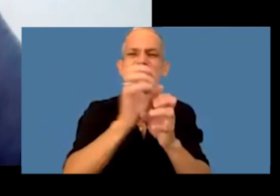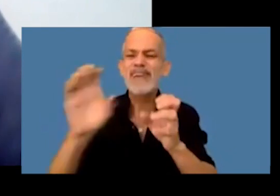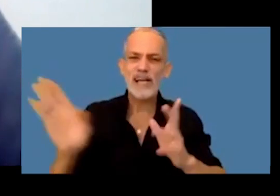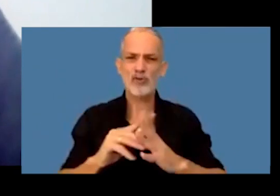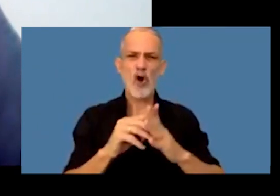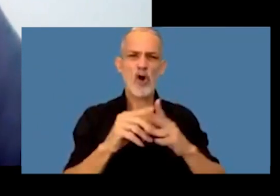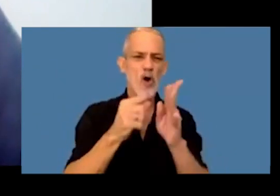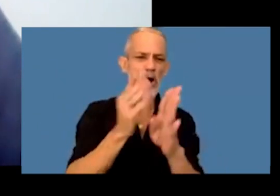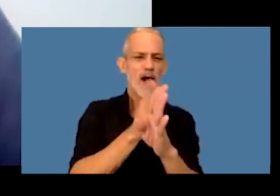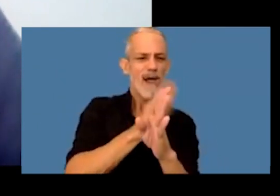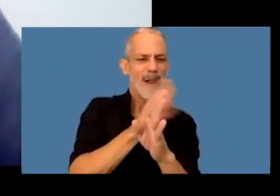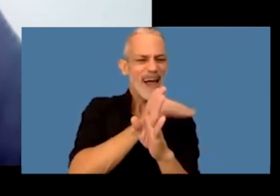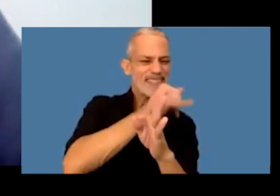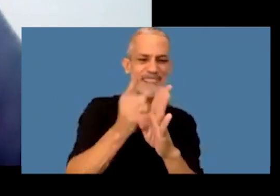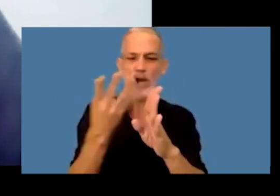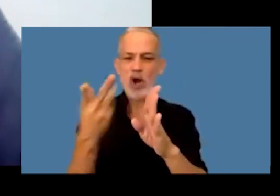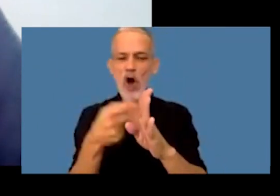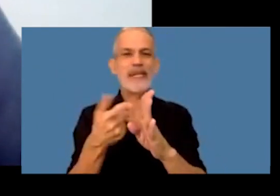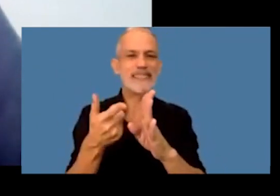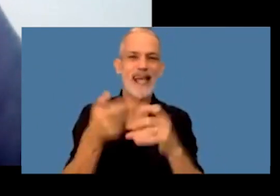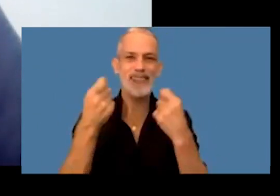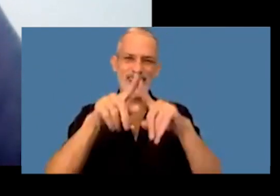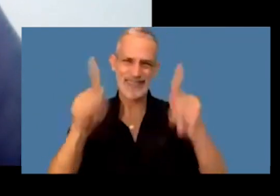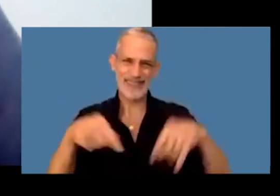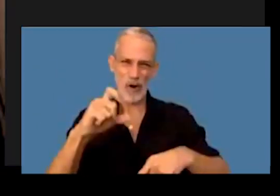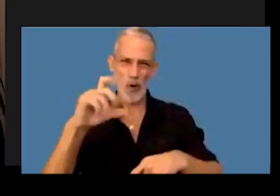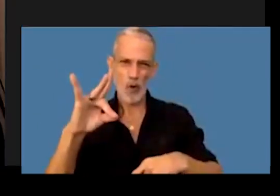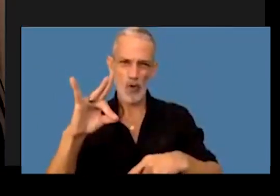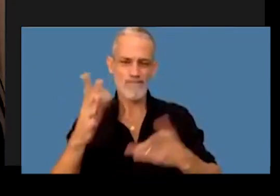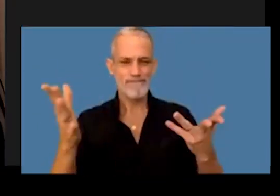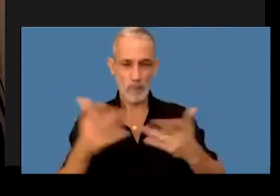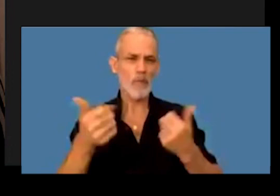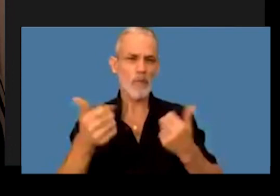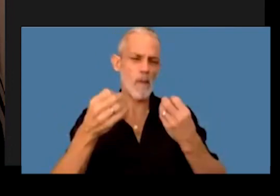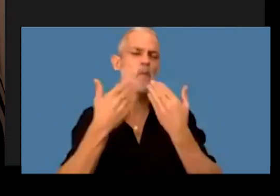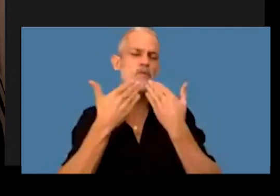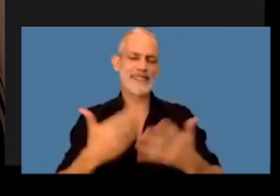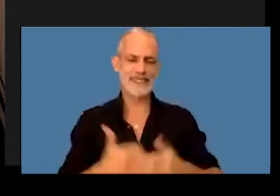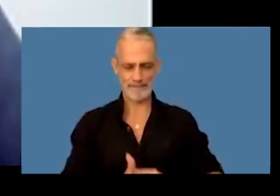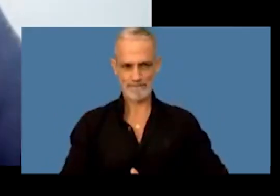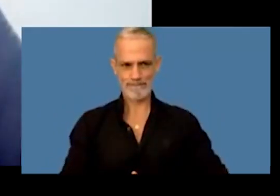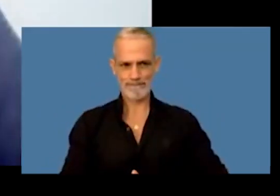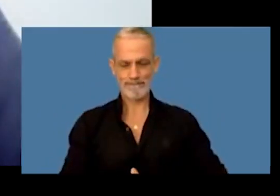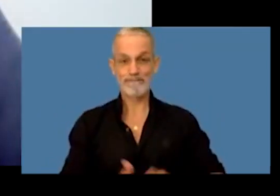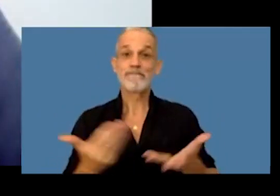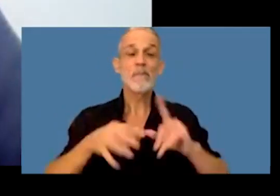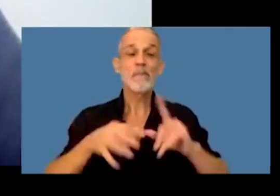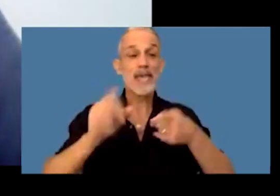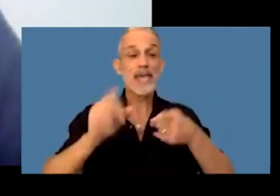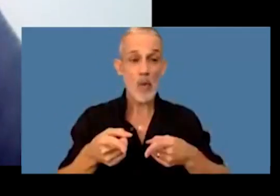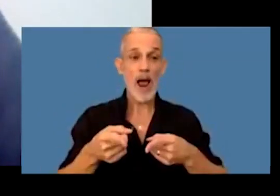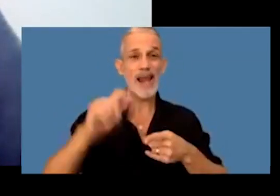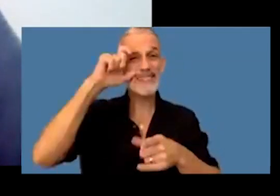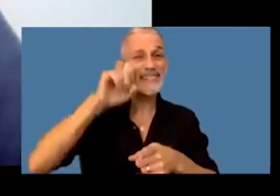corte, puede certificar o no. Bien, bien, muchas gracias. Pero de todas maneras, Cecilia, si vos llegás a tener